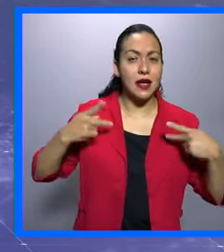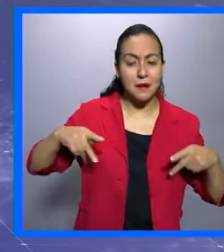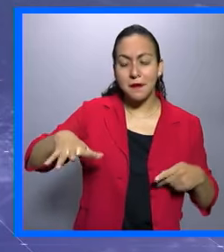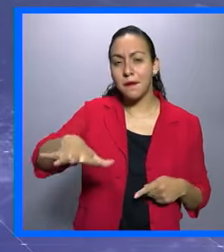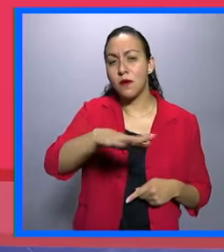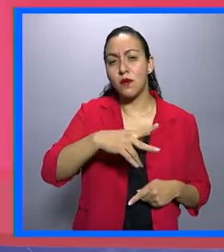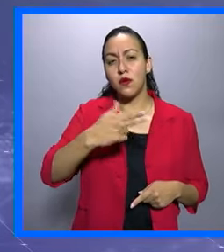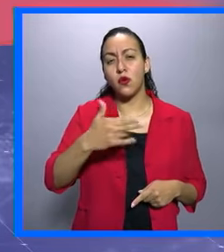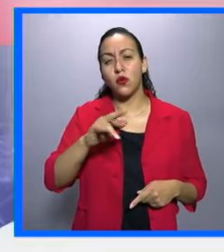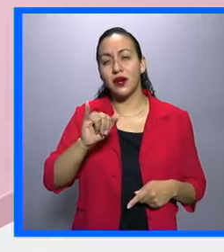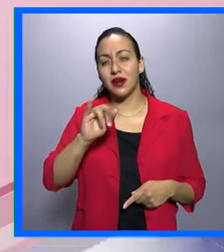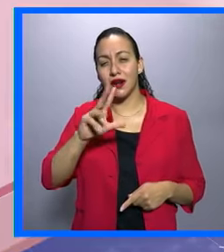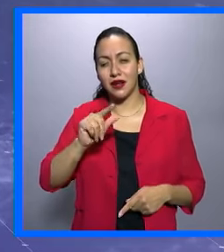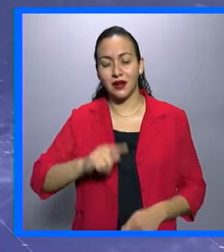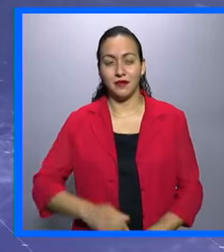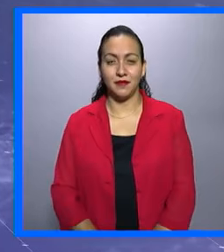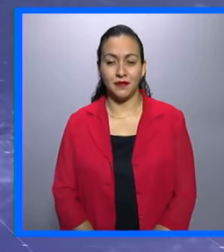wixárika.